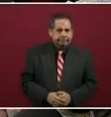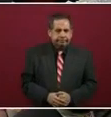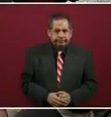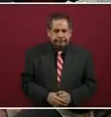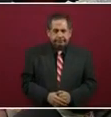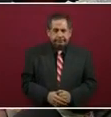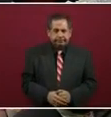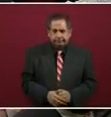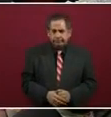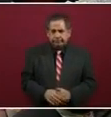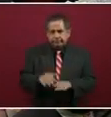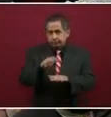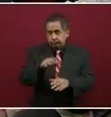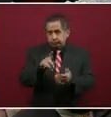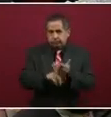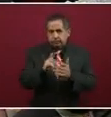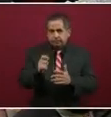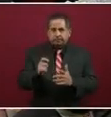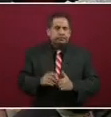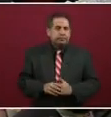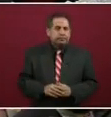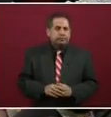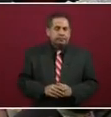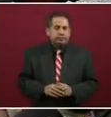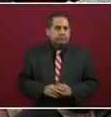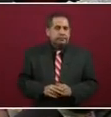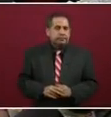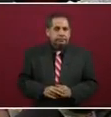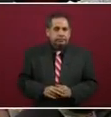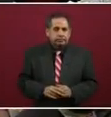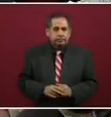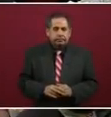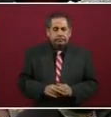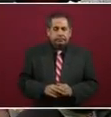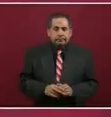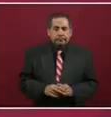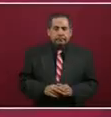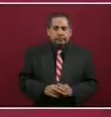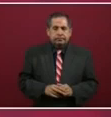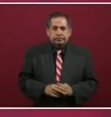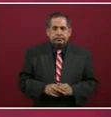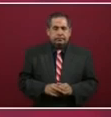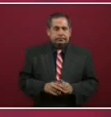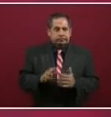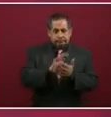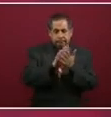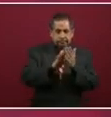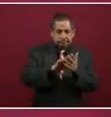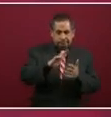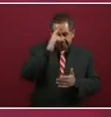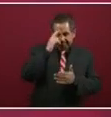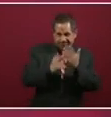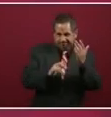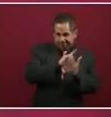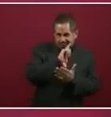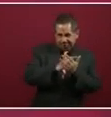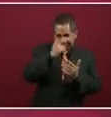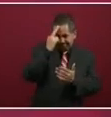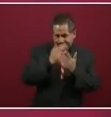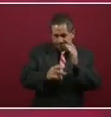en el caso de la delincuencia, de los delitos